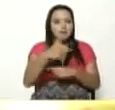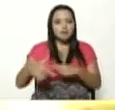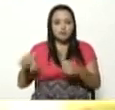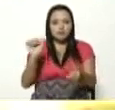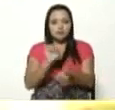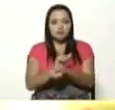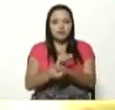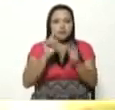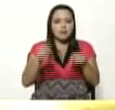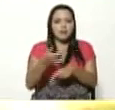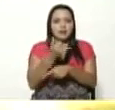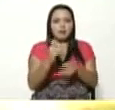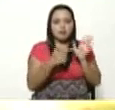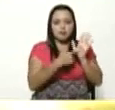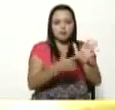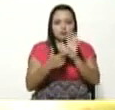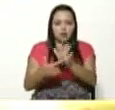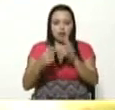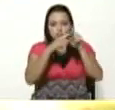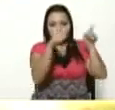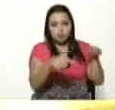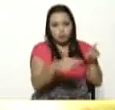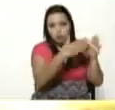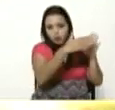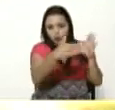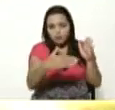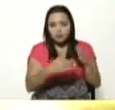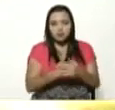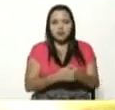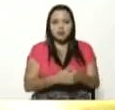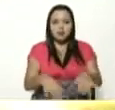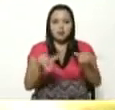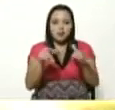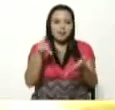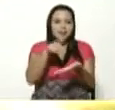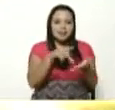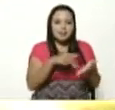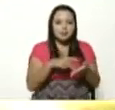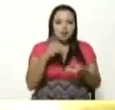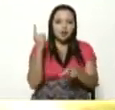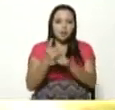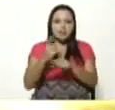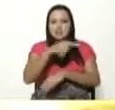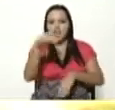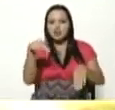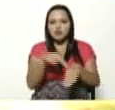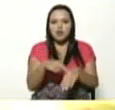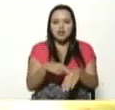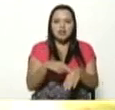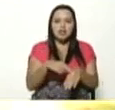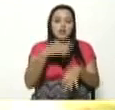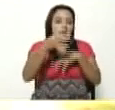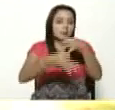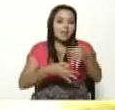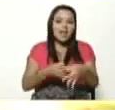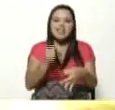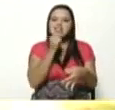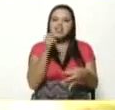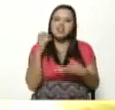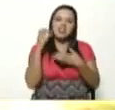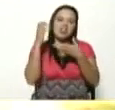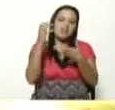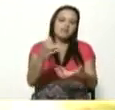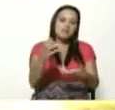quienes también presentaron sus murales. Los mismos están participando en el concurso nacional, donde se anunciarán los ganadores este próximo